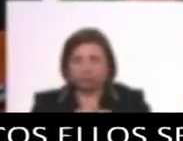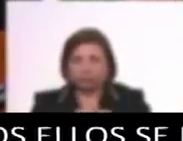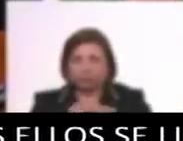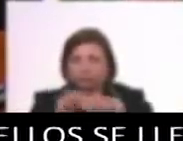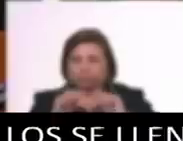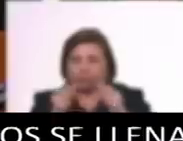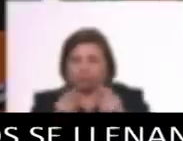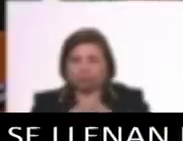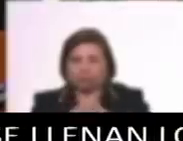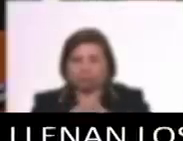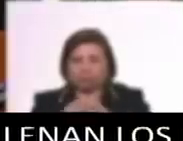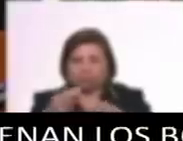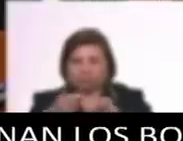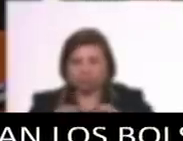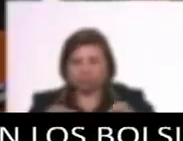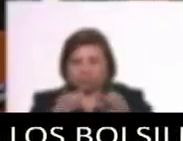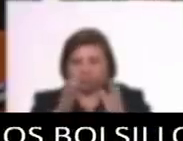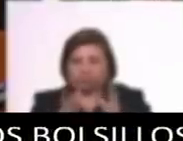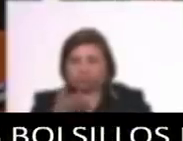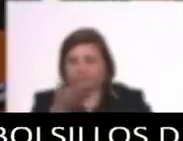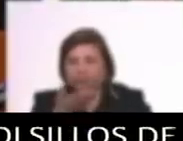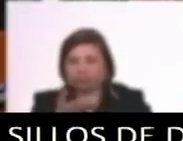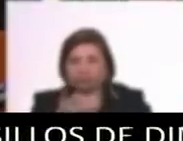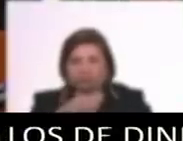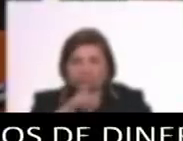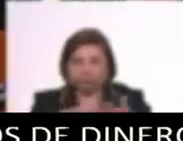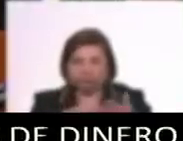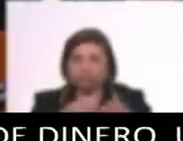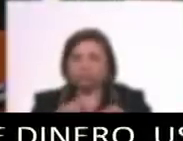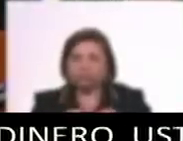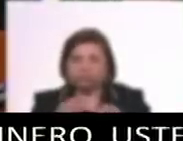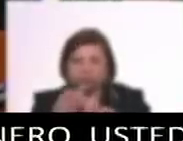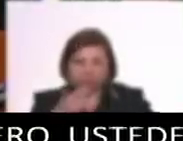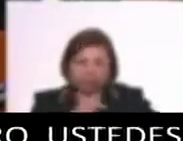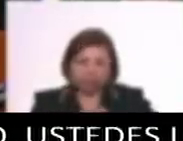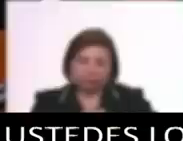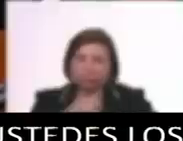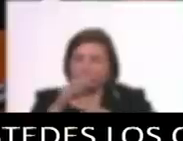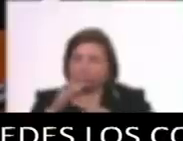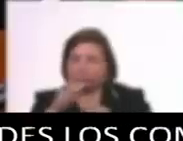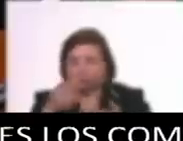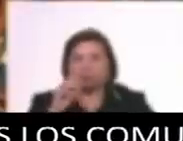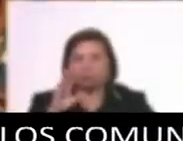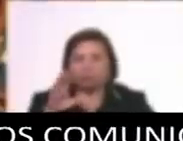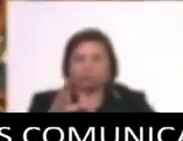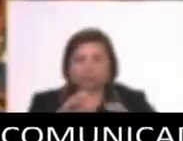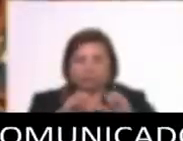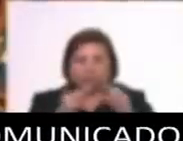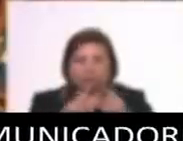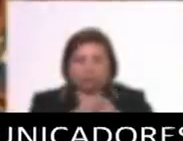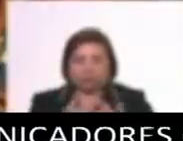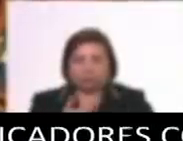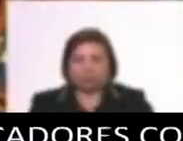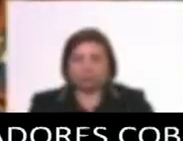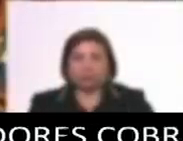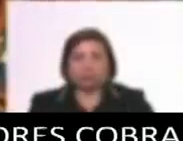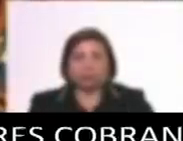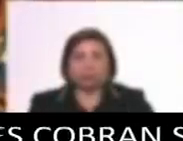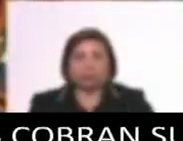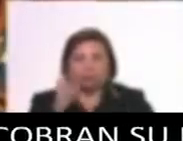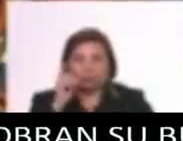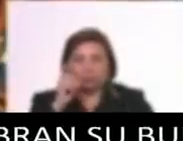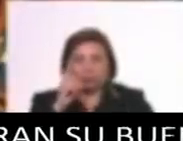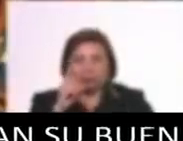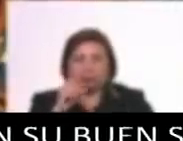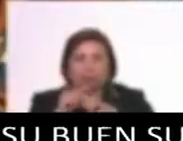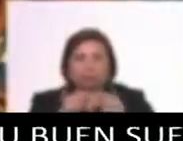de 2 horas. Según el documento aprobado, se rechazan, insisto, lo que considera constantes e inaceptables actos de intromisión en